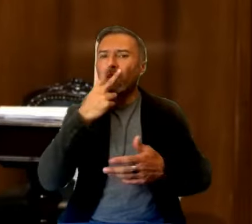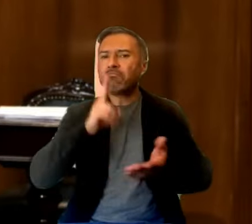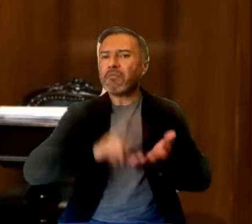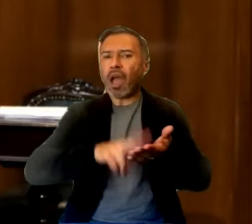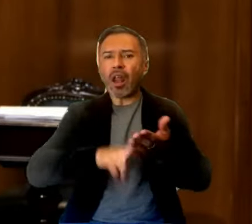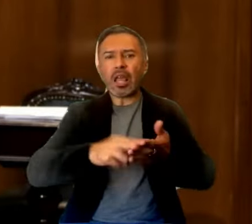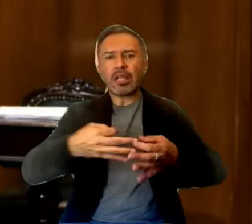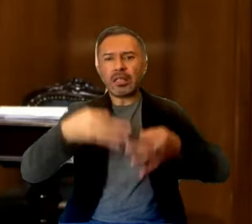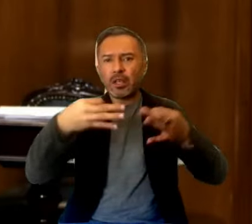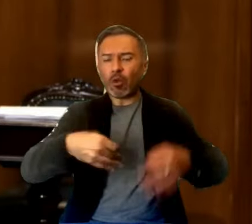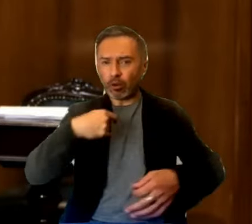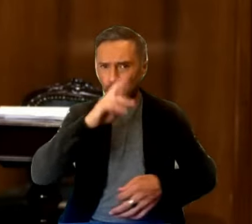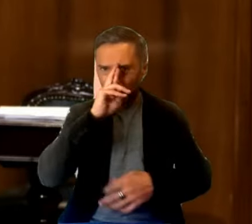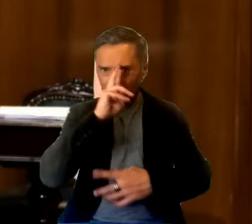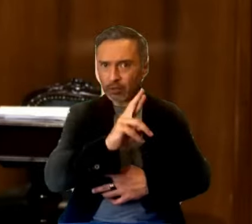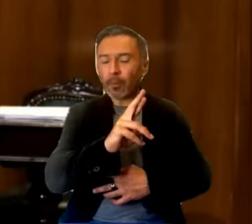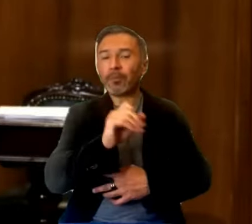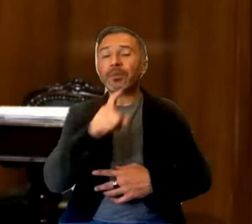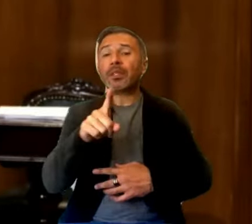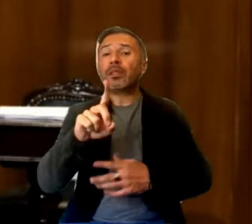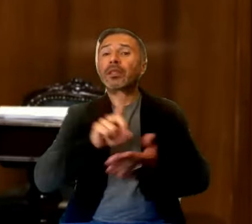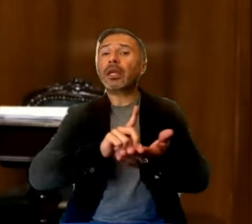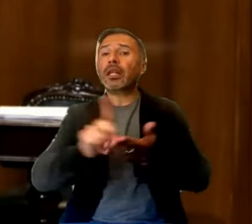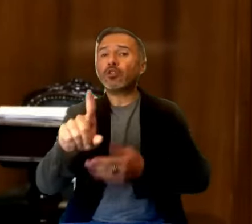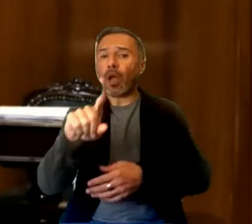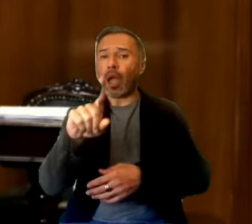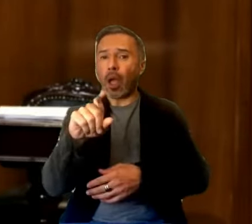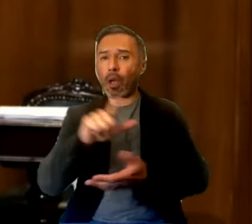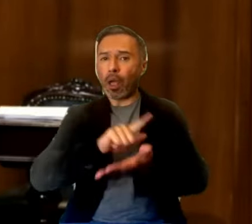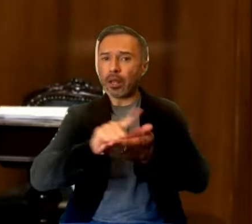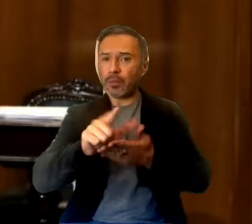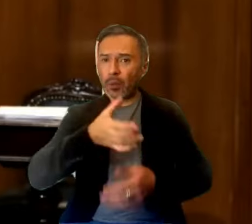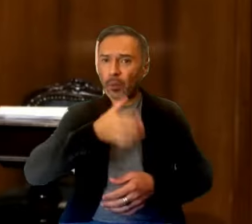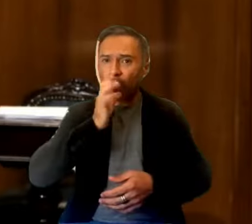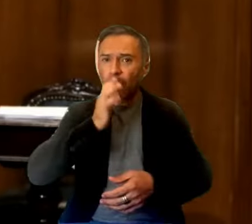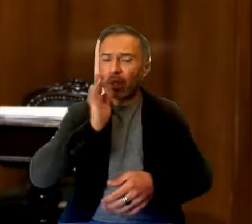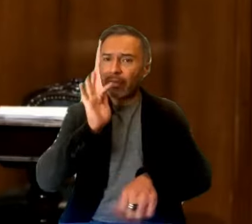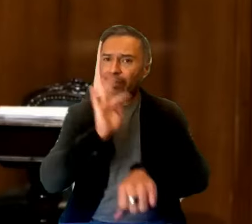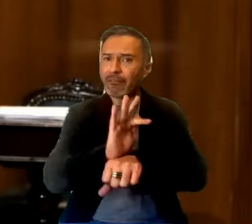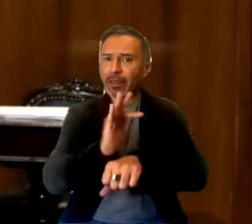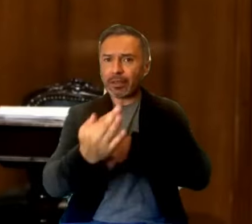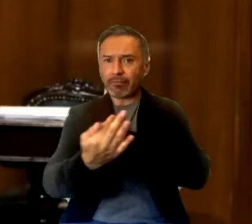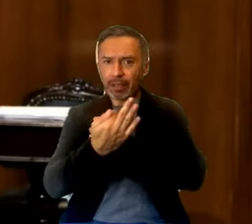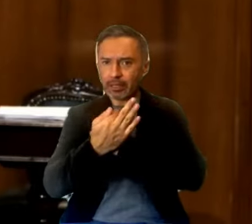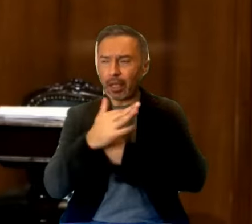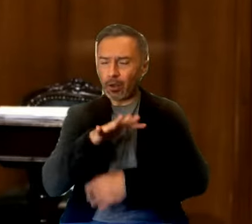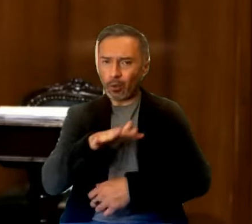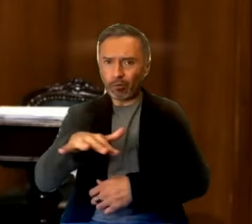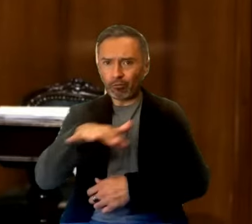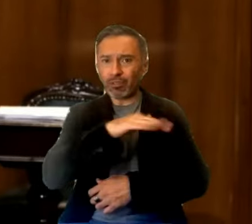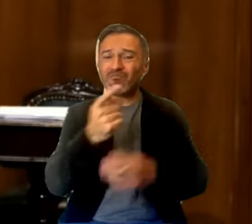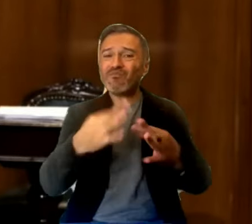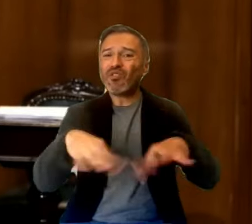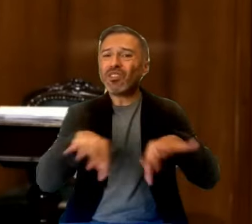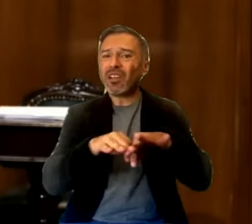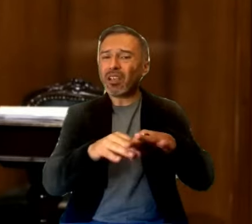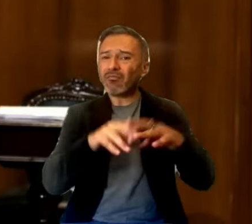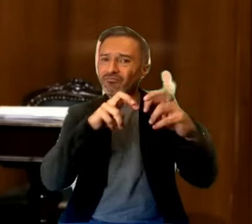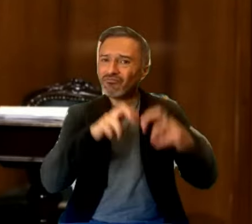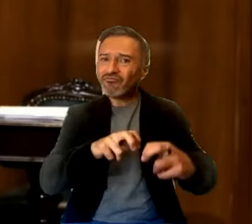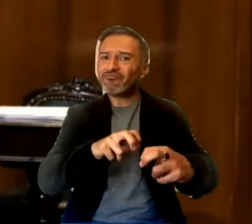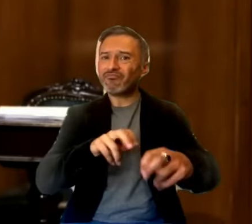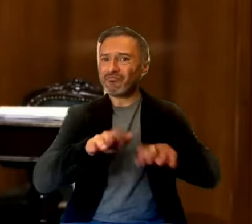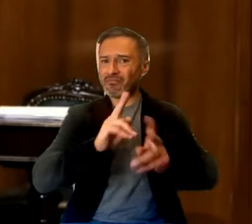la defensa del bien común. Es urgente establecer mesas de trabajo donde hacemos un llamado a que todos los